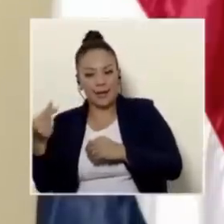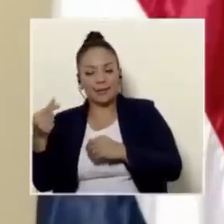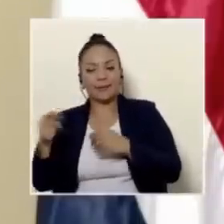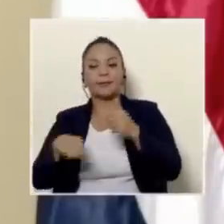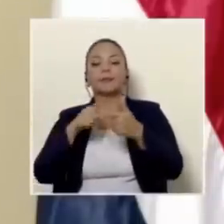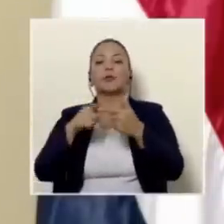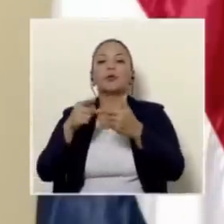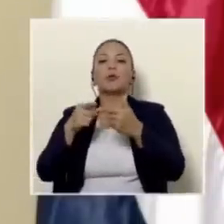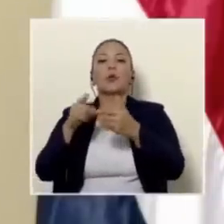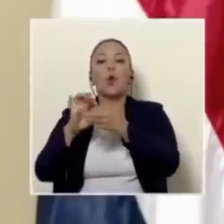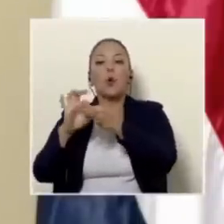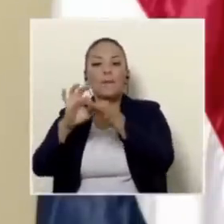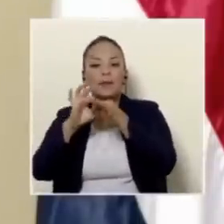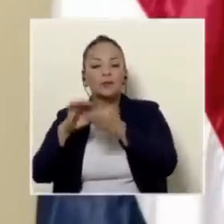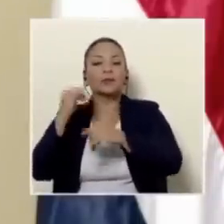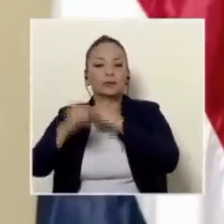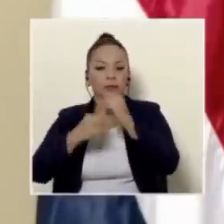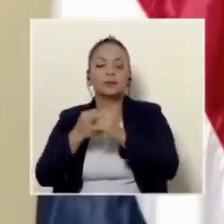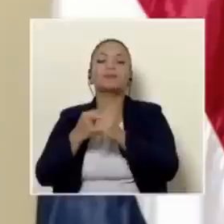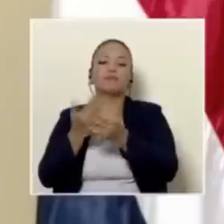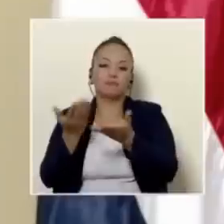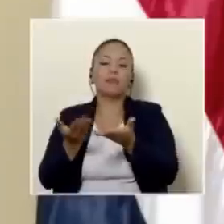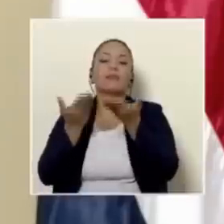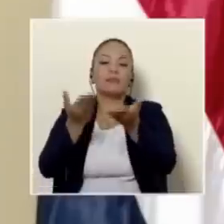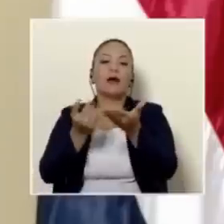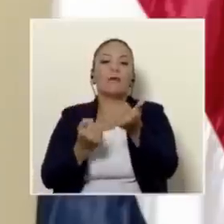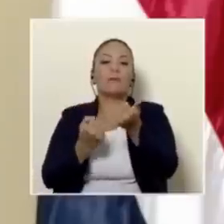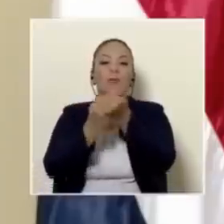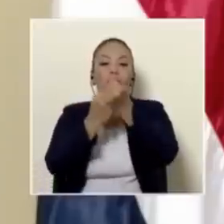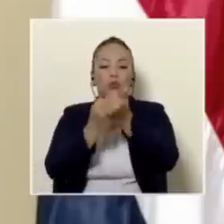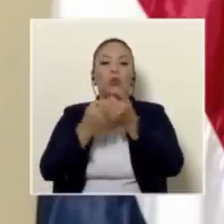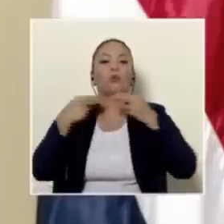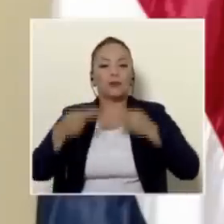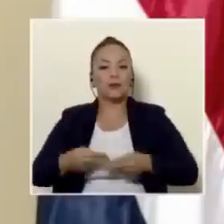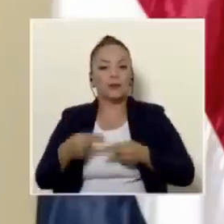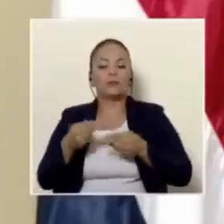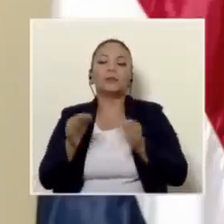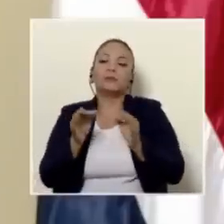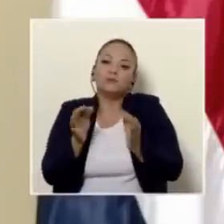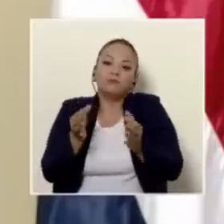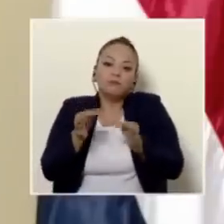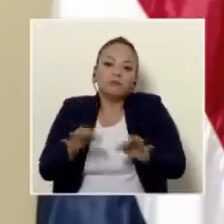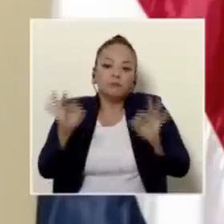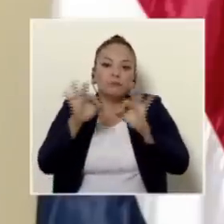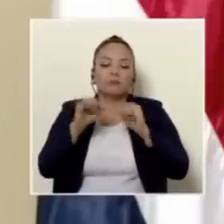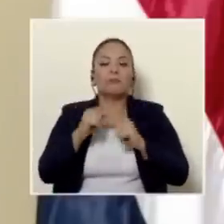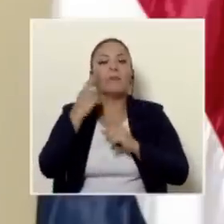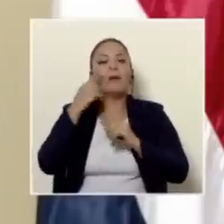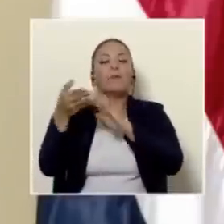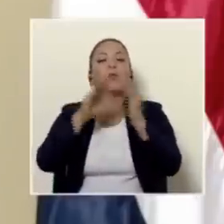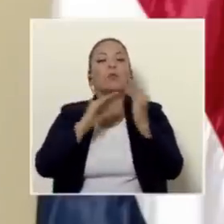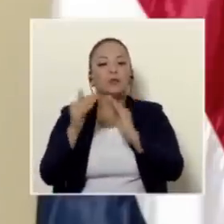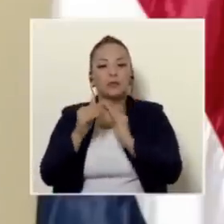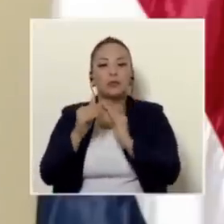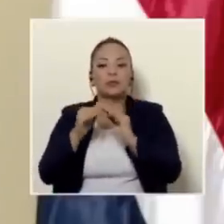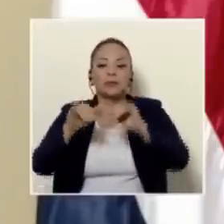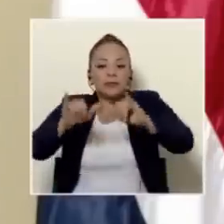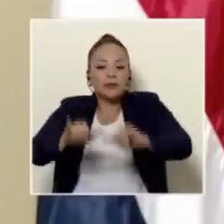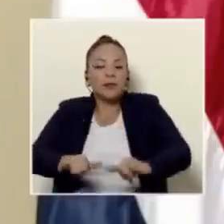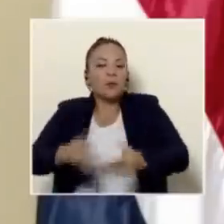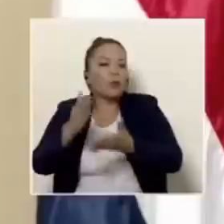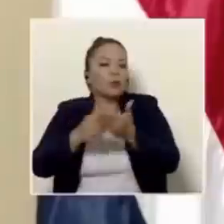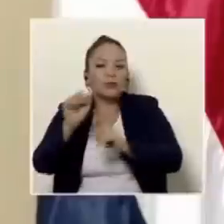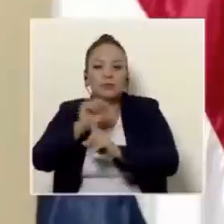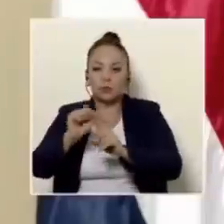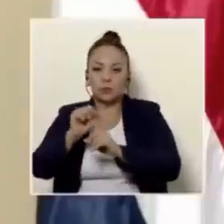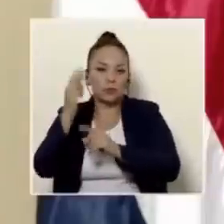la cooperación internacional asisten en apoyos humanitarios esenciales para aquellas poblaciones que se ven detenidas por una